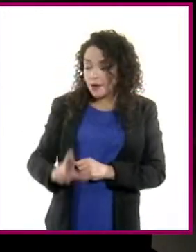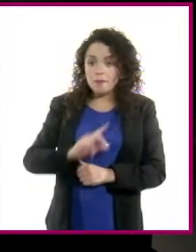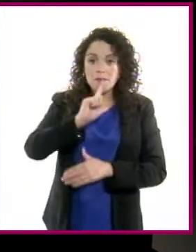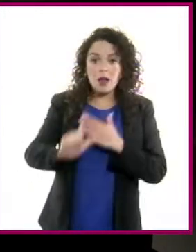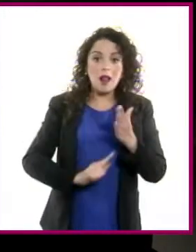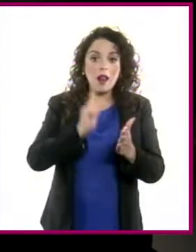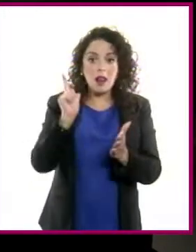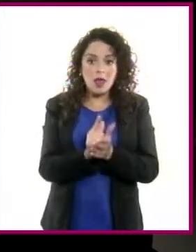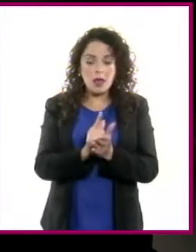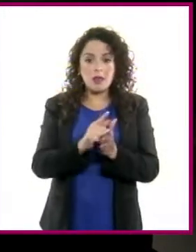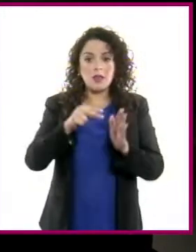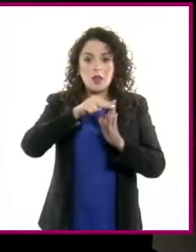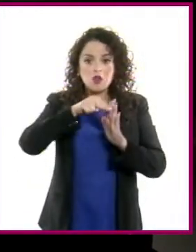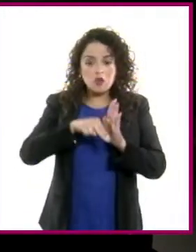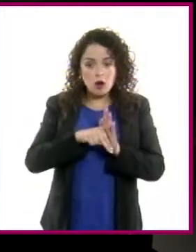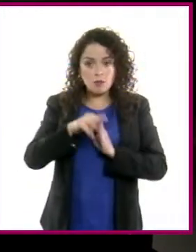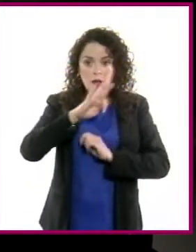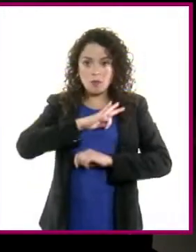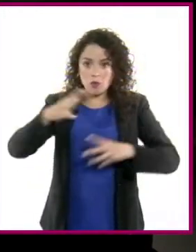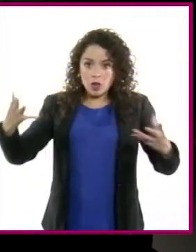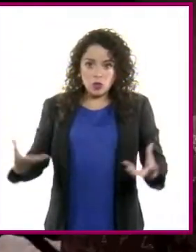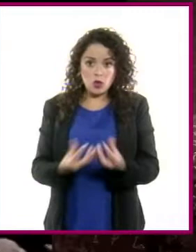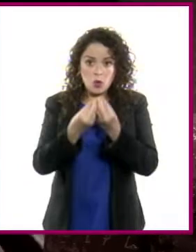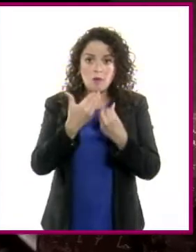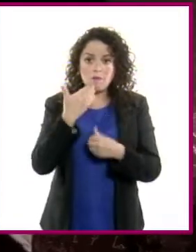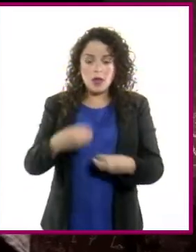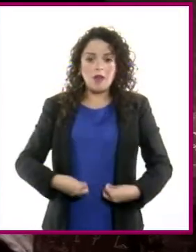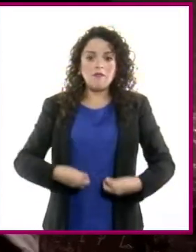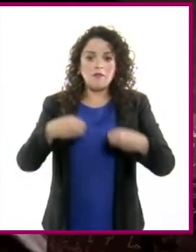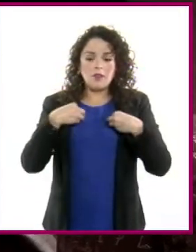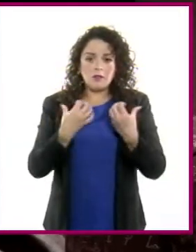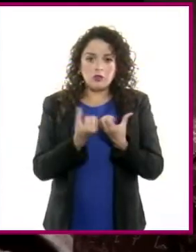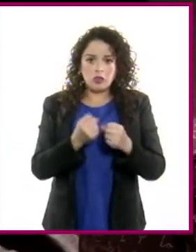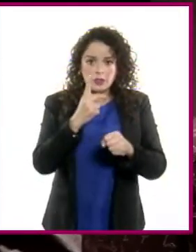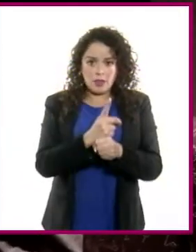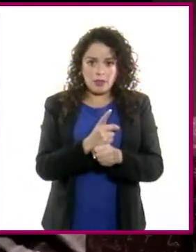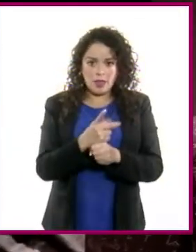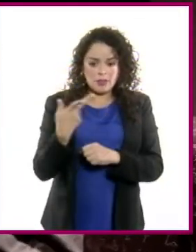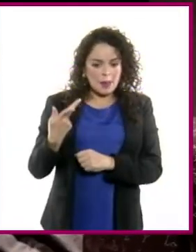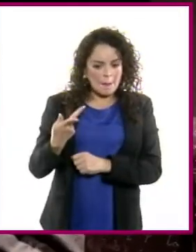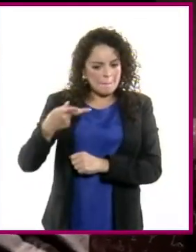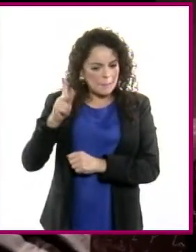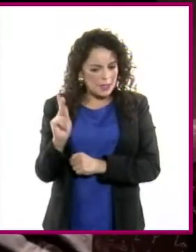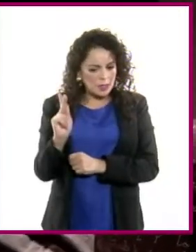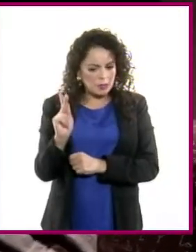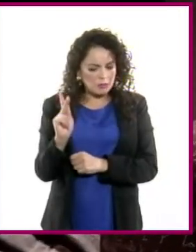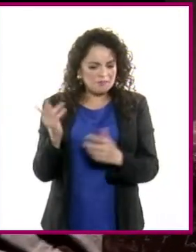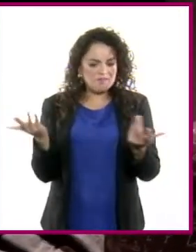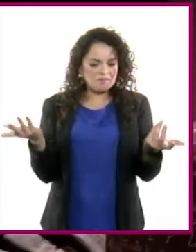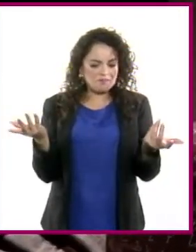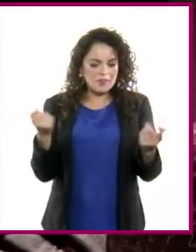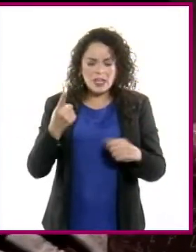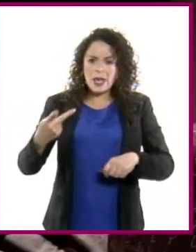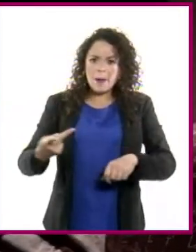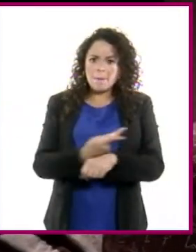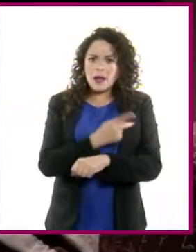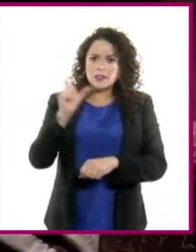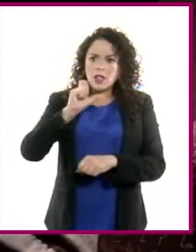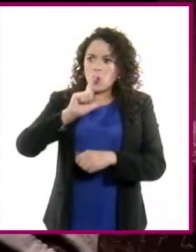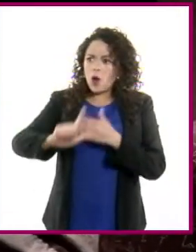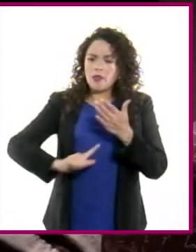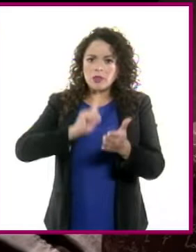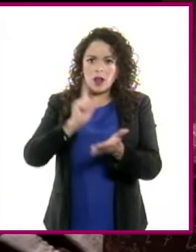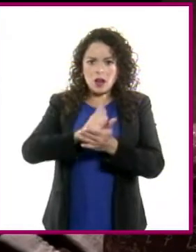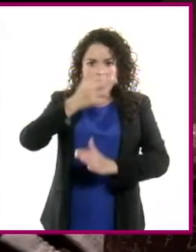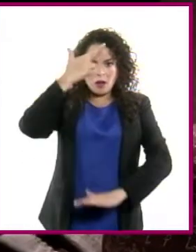que permite la vida en sociedad. Sin embargo, ¿qué pasa cuando las leyes y normas se